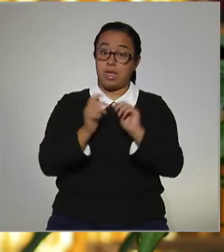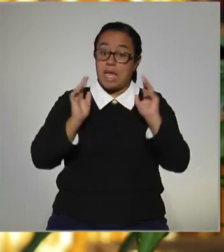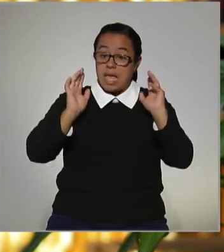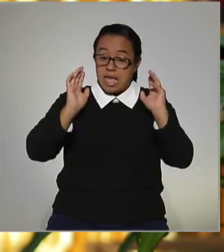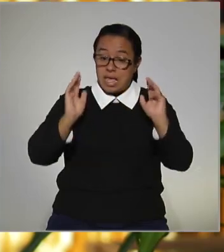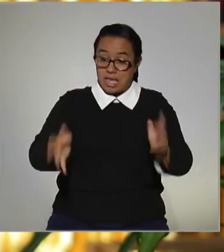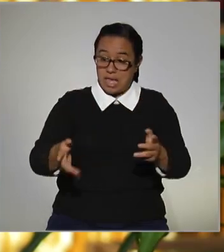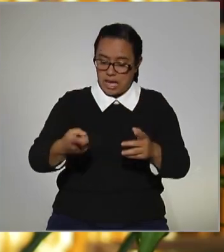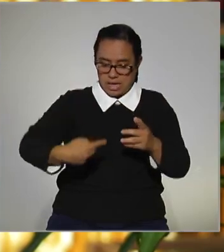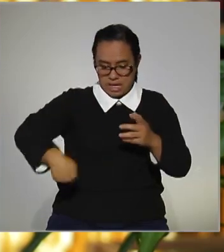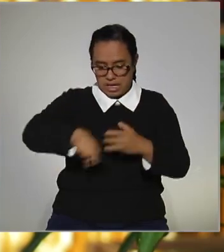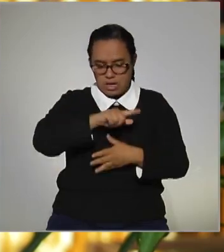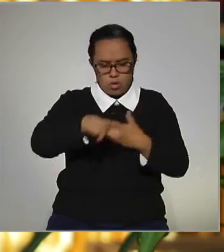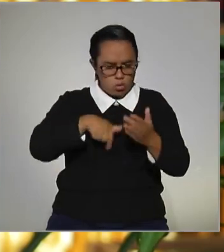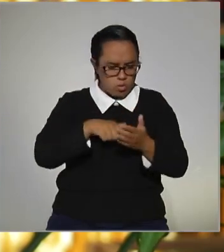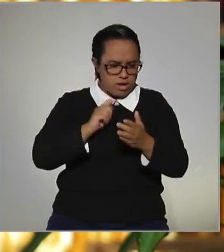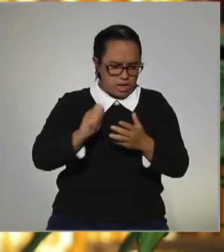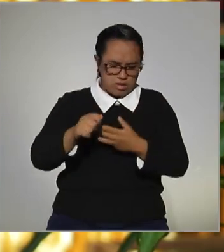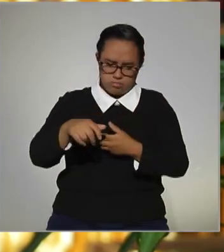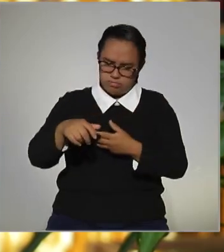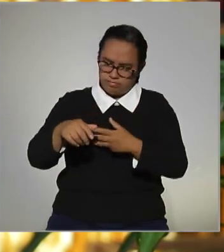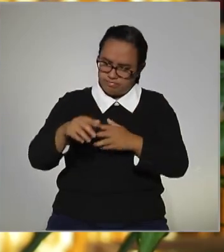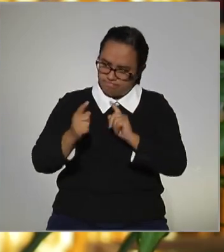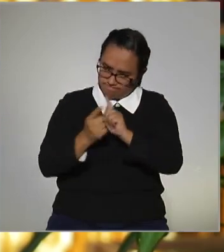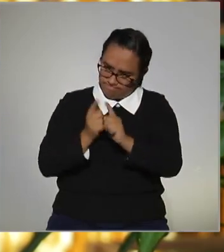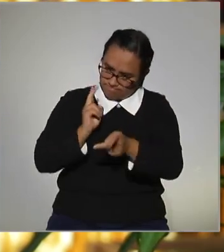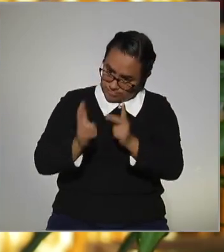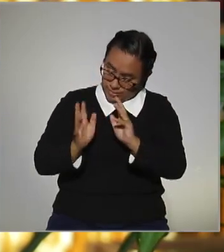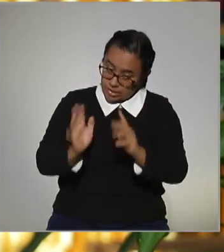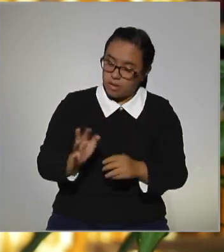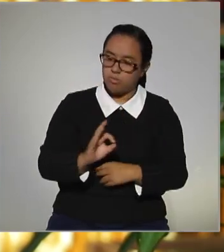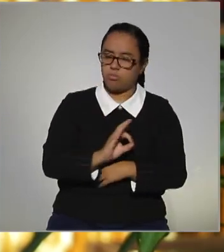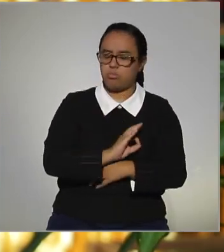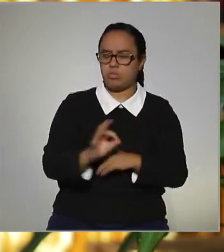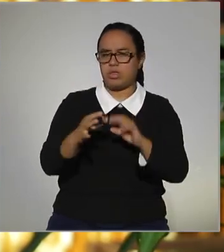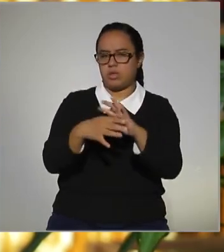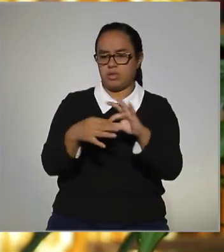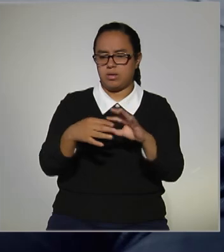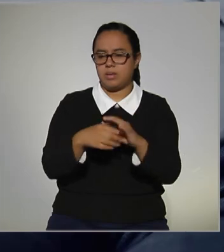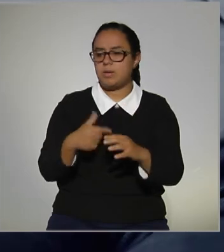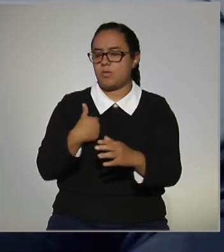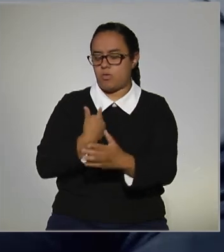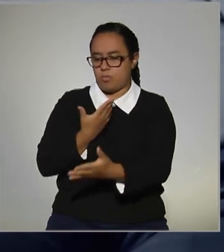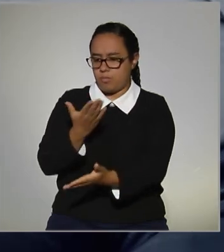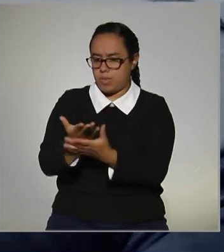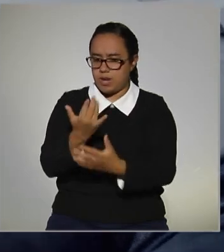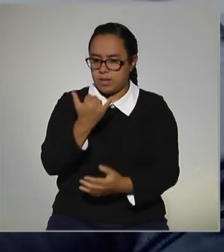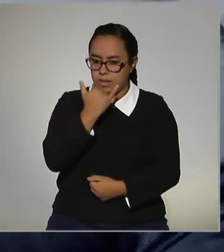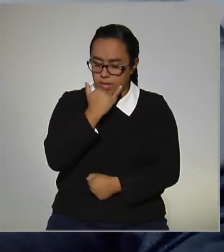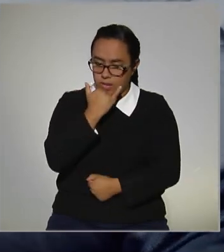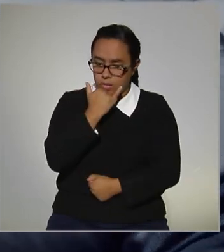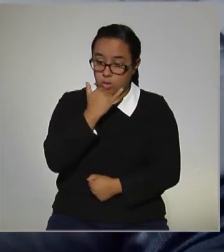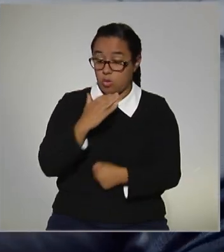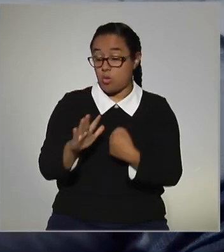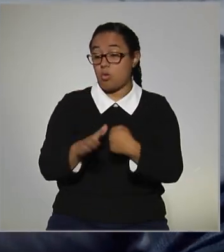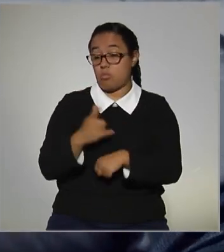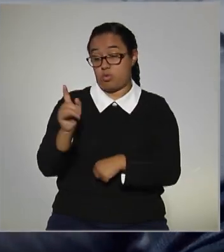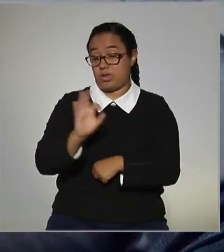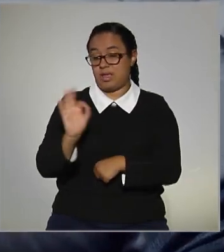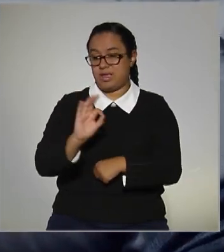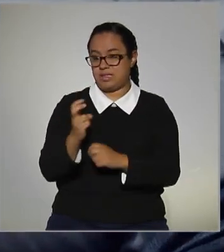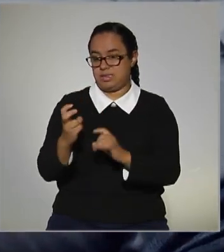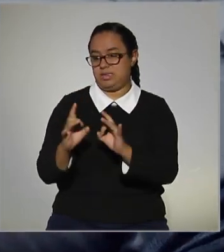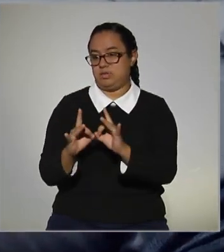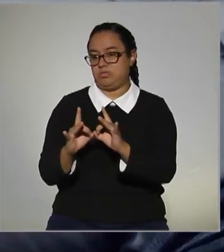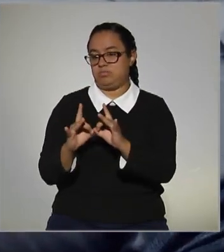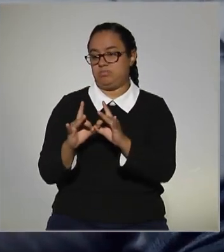generamos y abrimos este espacio de convivencia, podemos empezar a decir que pedimos disculpas por eso que a lo mejor generó la